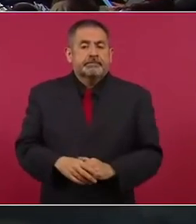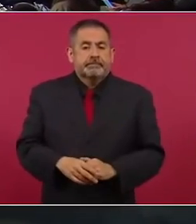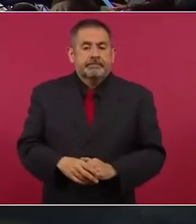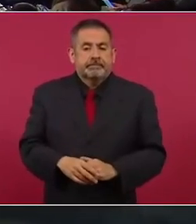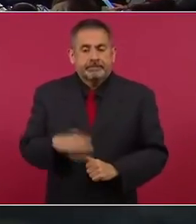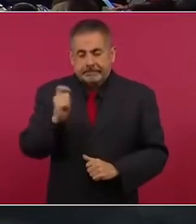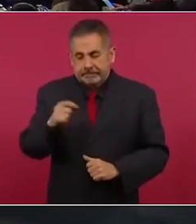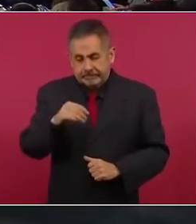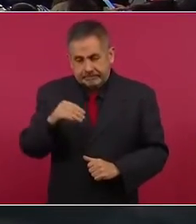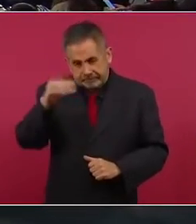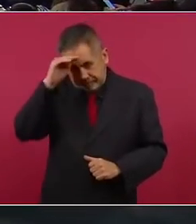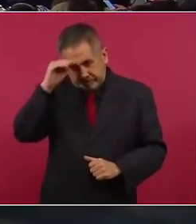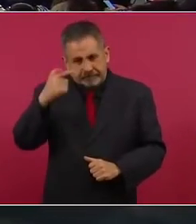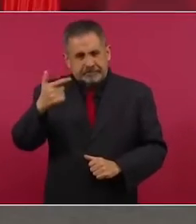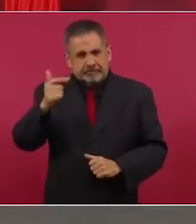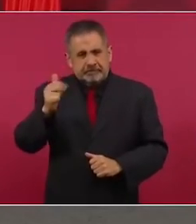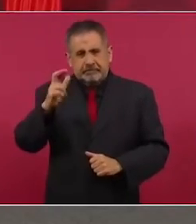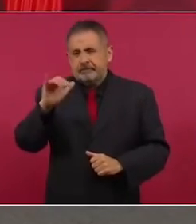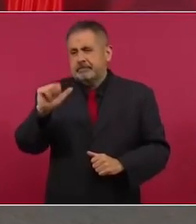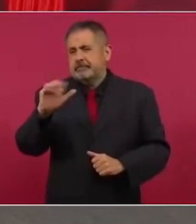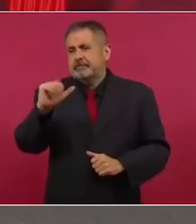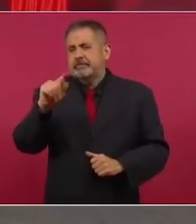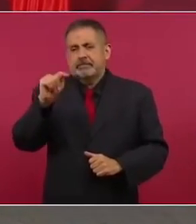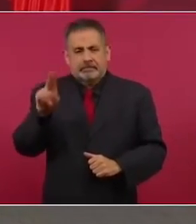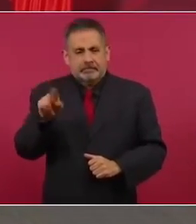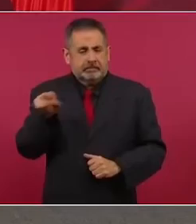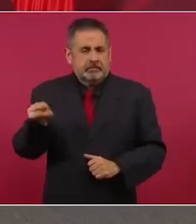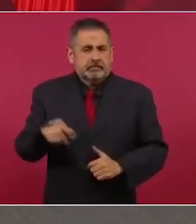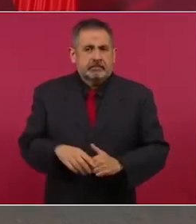de García Cantú,